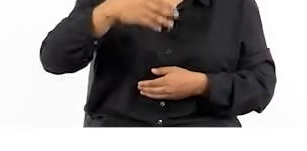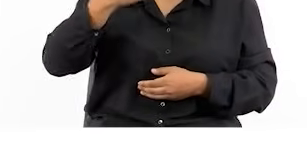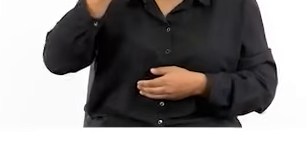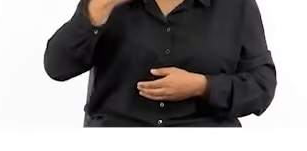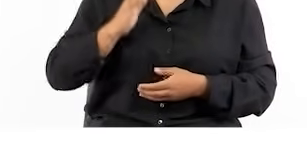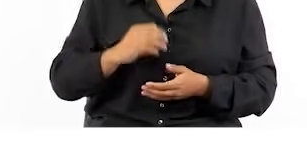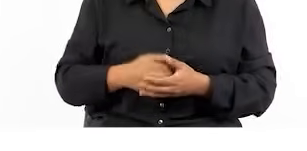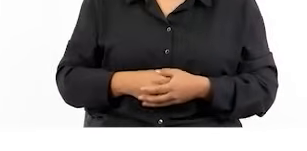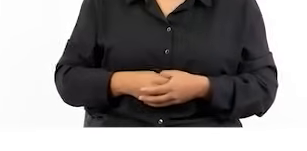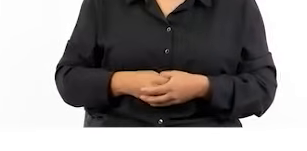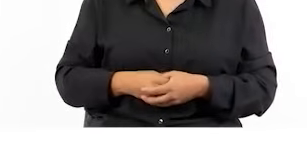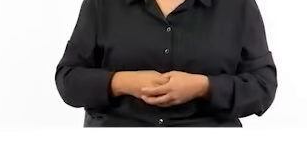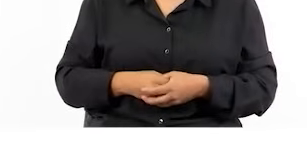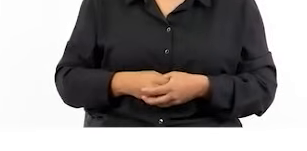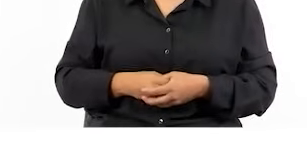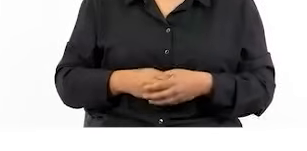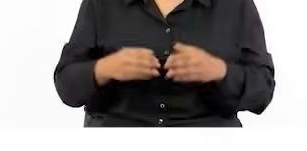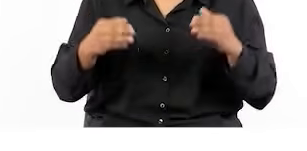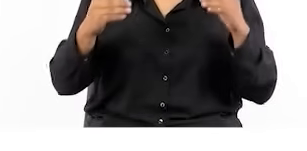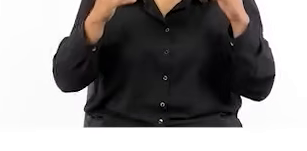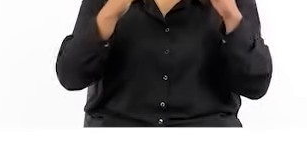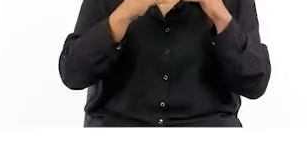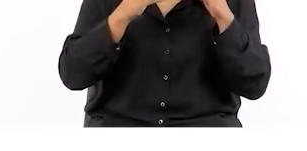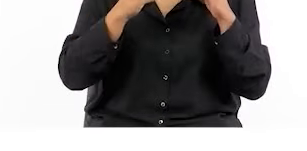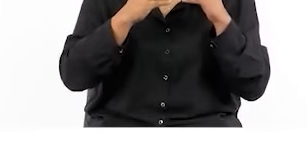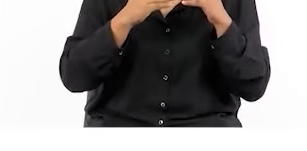muestra que se ha recogido.